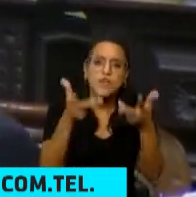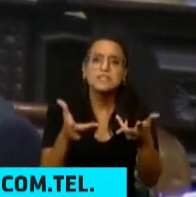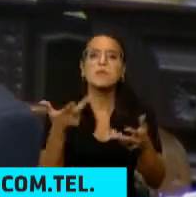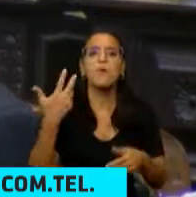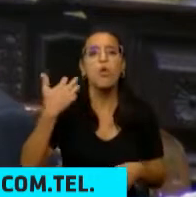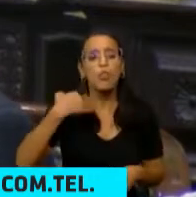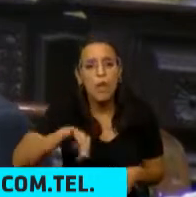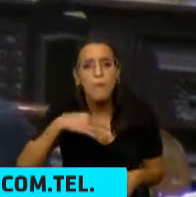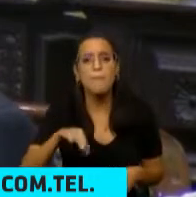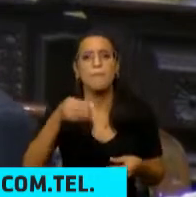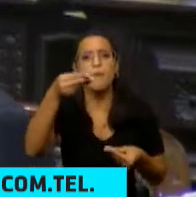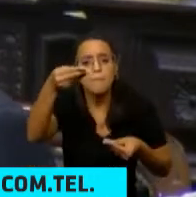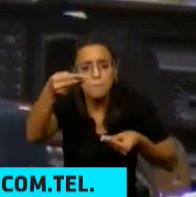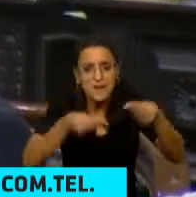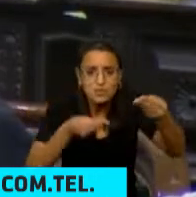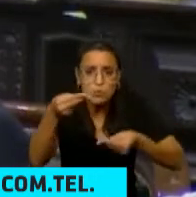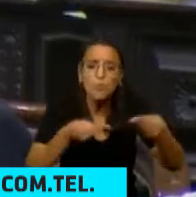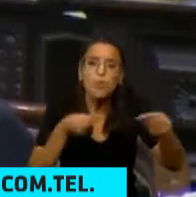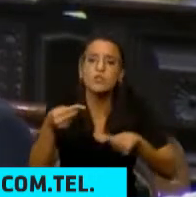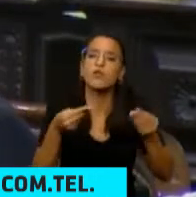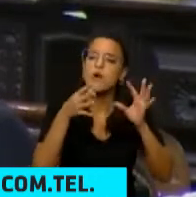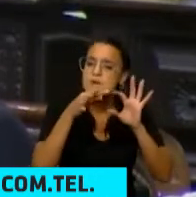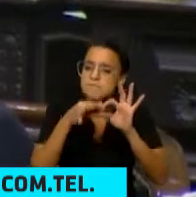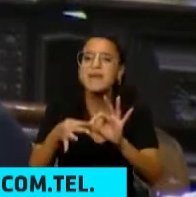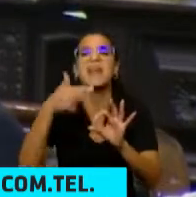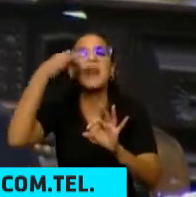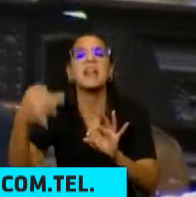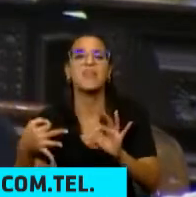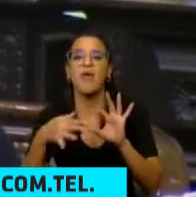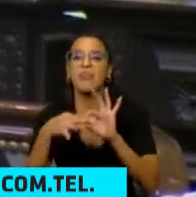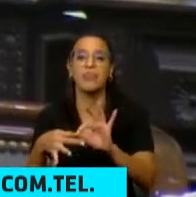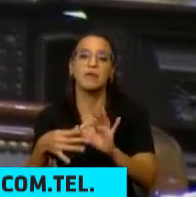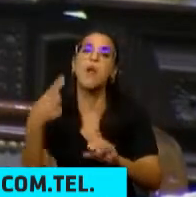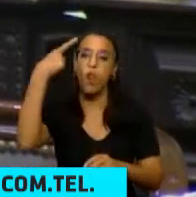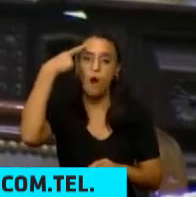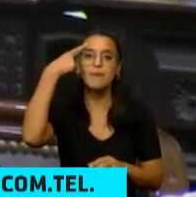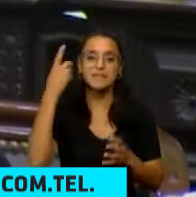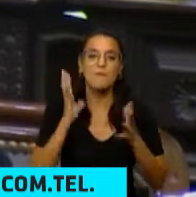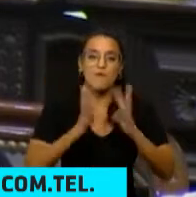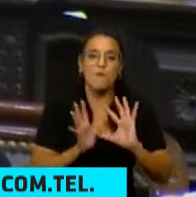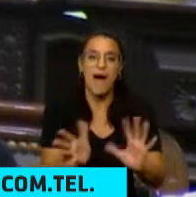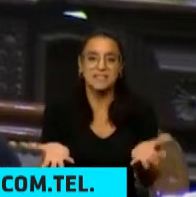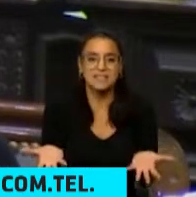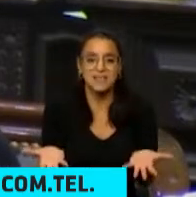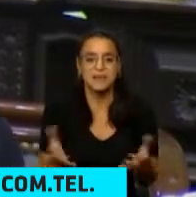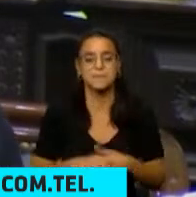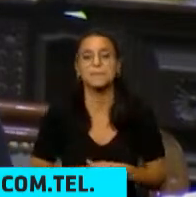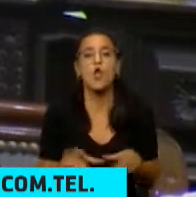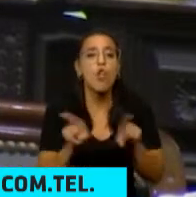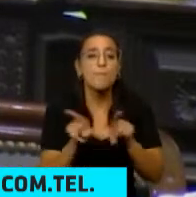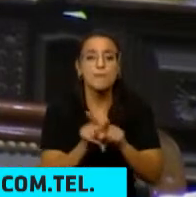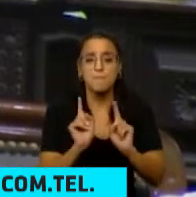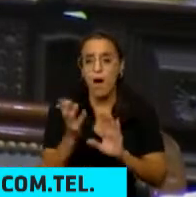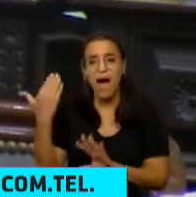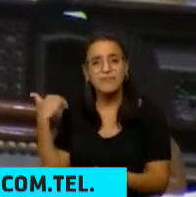diputado. Muchas gracias por su tiempo y por esta información que nos ha brindado, que es de suma utilidad desde el punto de vista